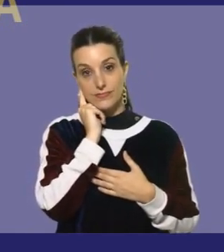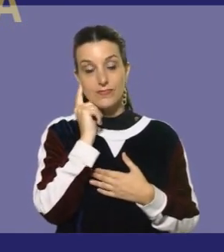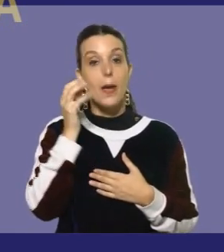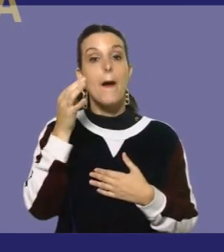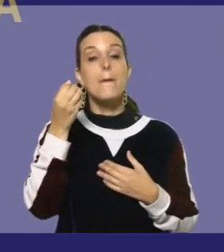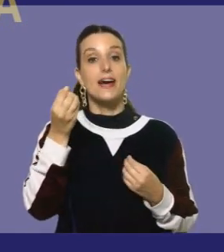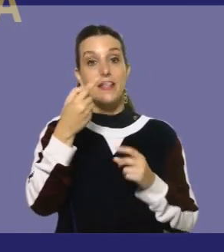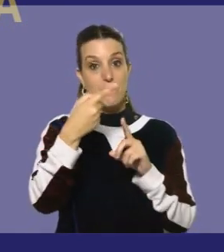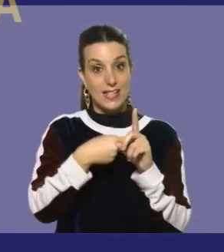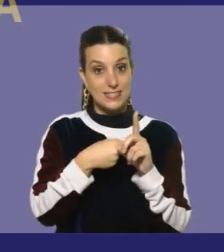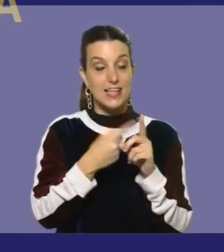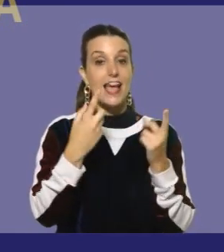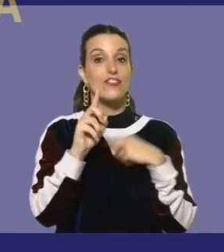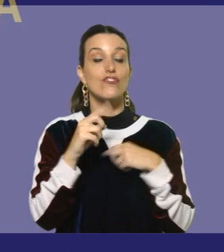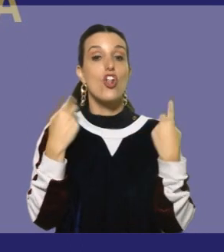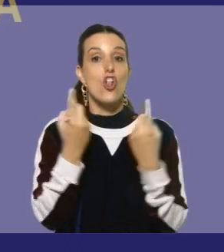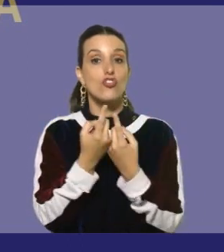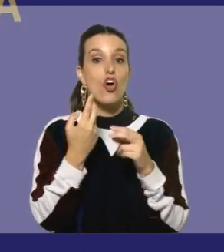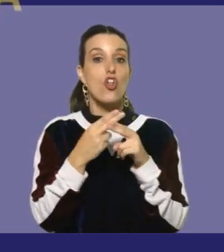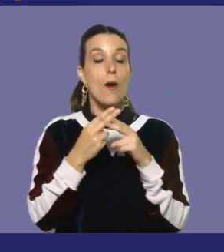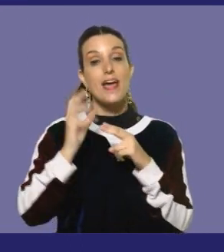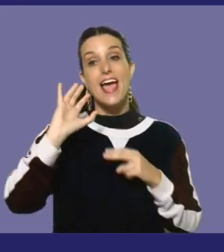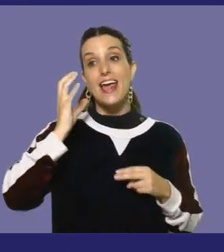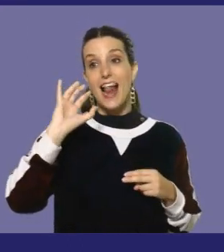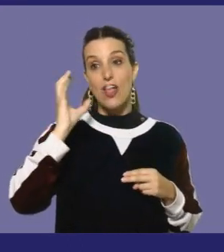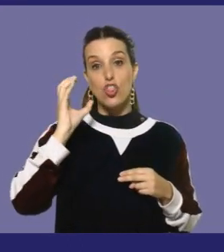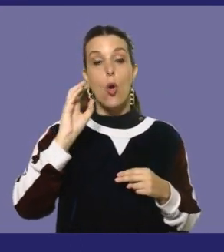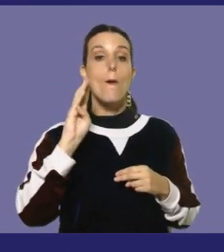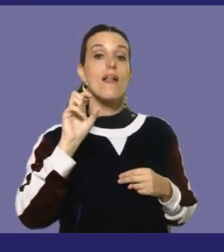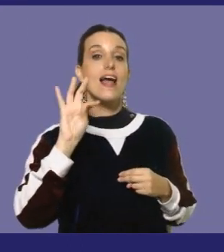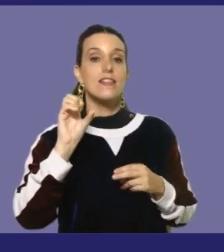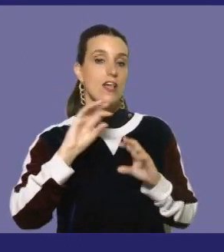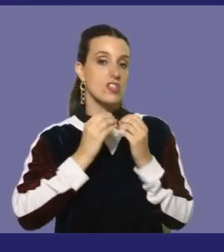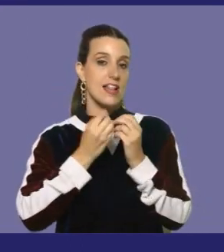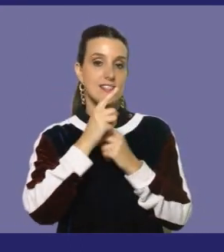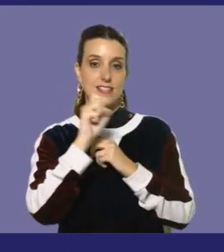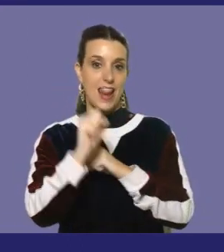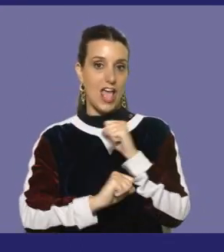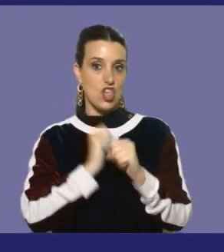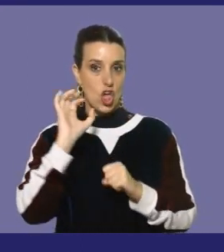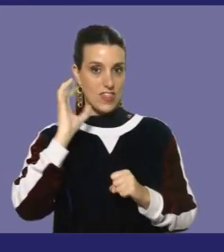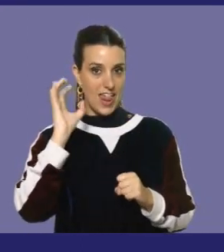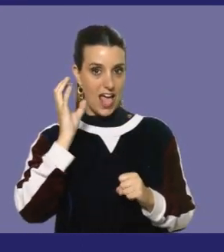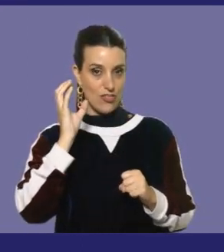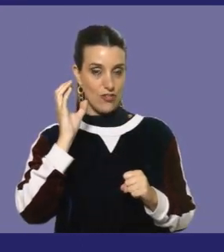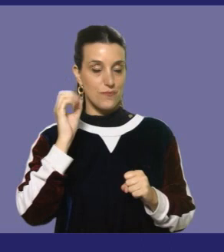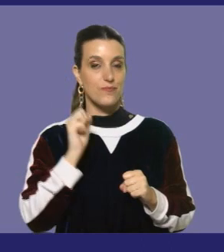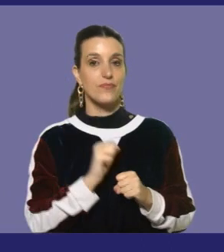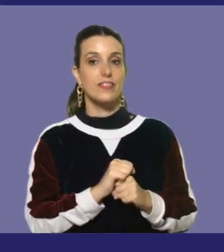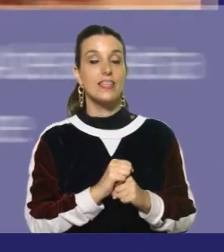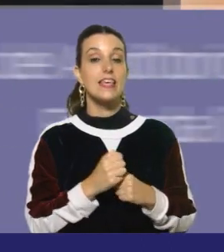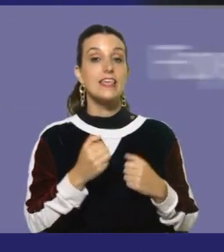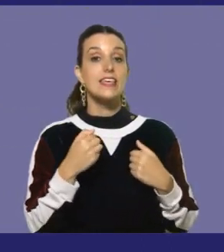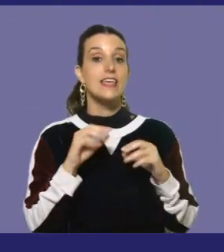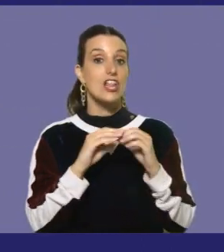para este mes, nosotros le llamamos las radioplateas en el marco de los 100 años de la radio, un ciclo de historia, y son